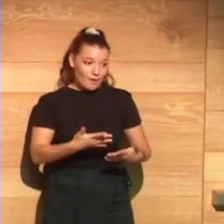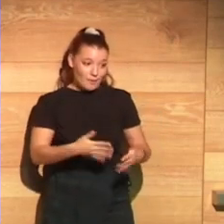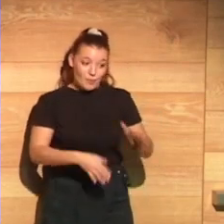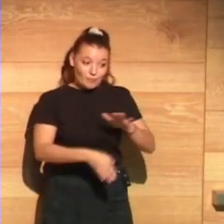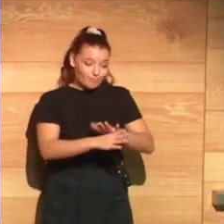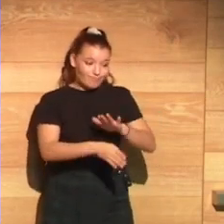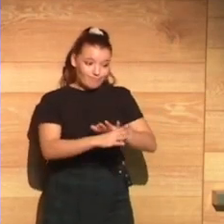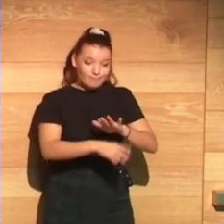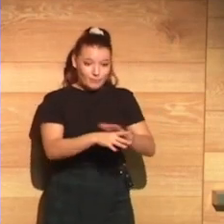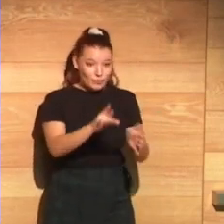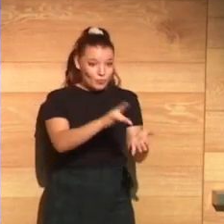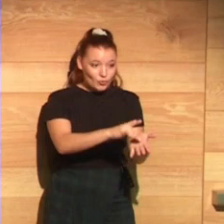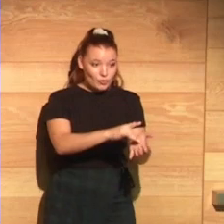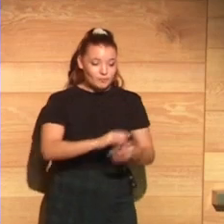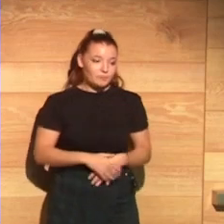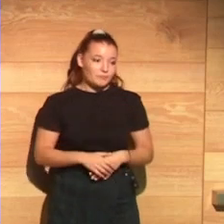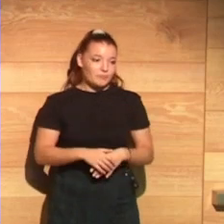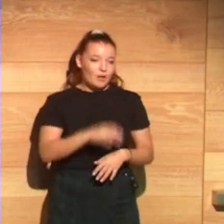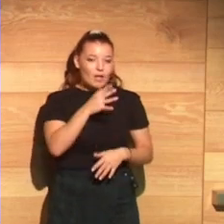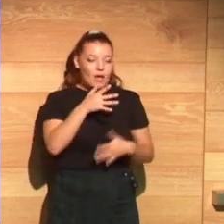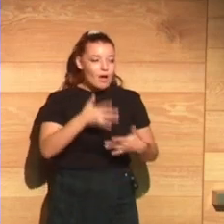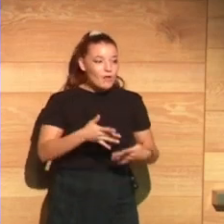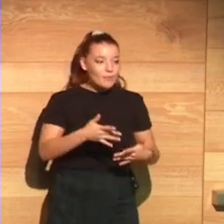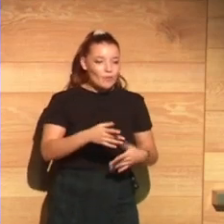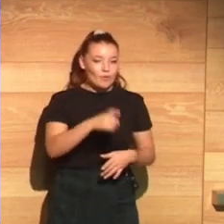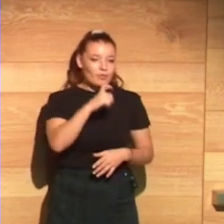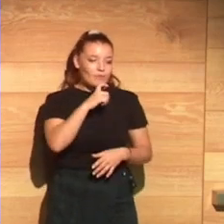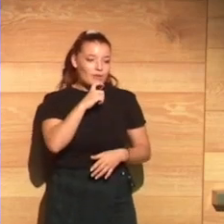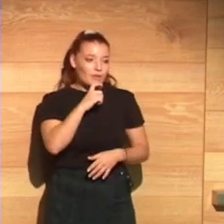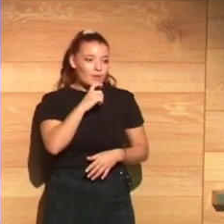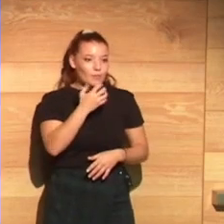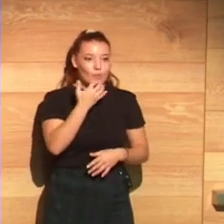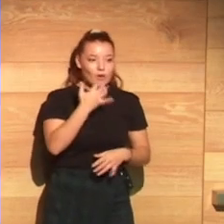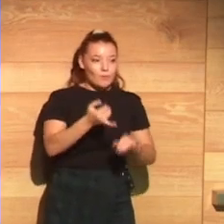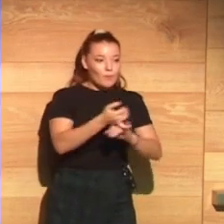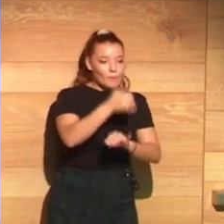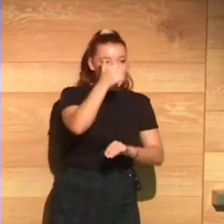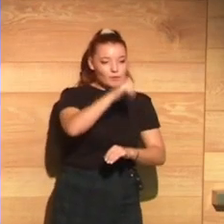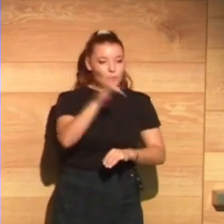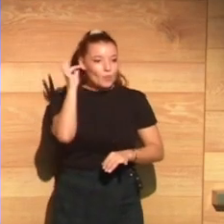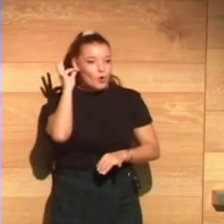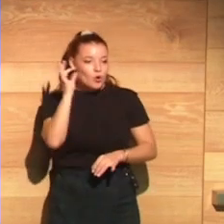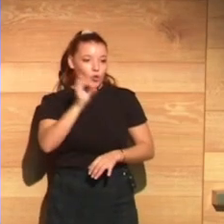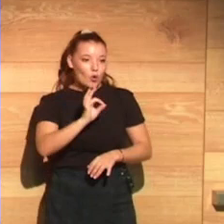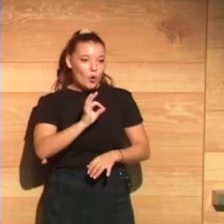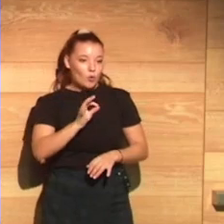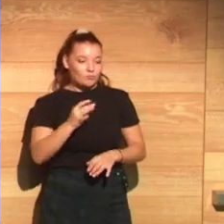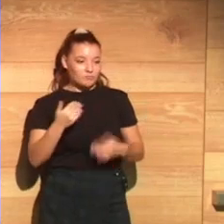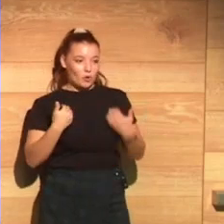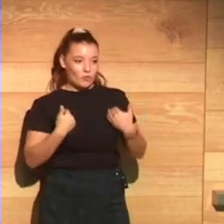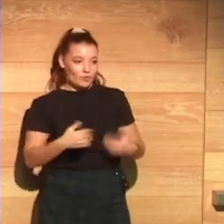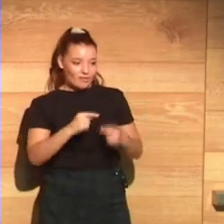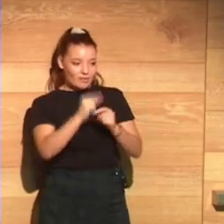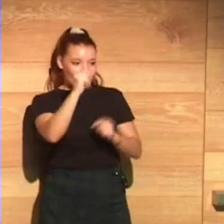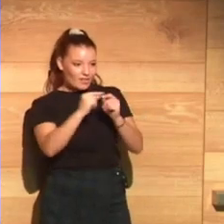Claro. Totalmente. Es que por desgracia es algo que sigue pasando, cada vez menos, ahora es más complicado que te pregunte por